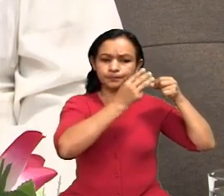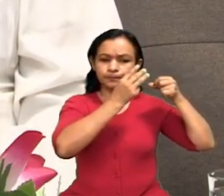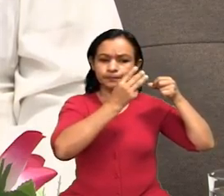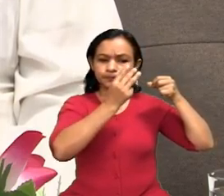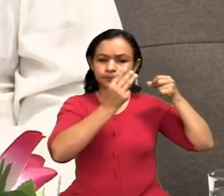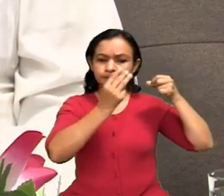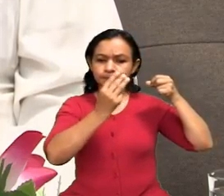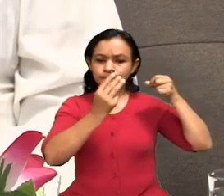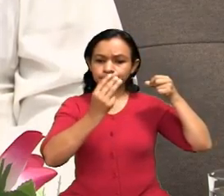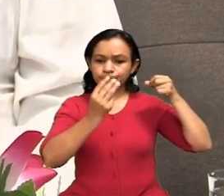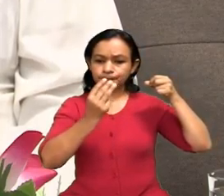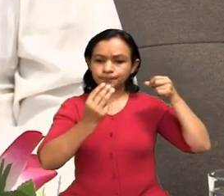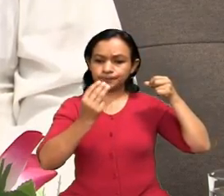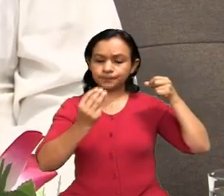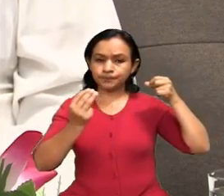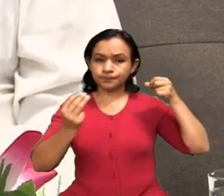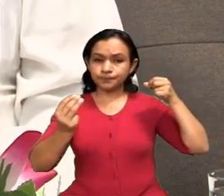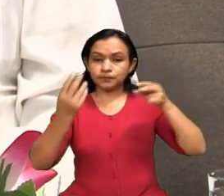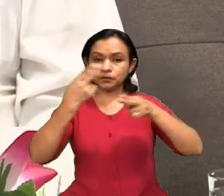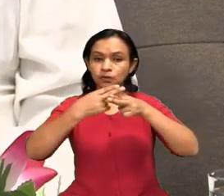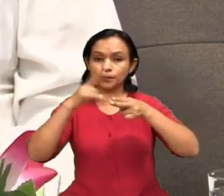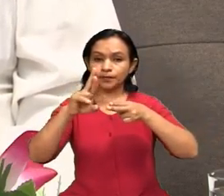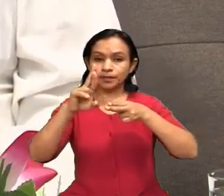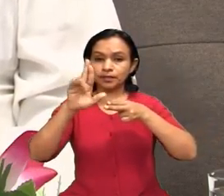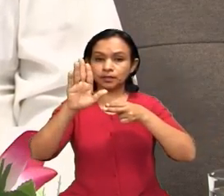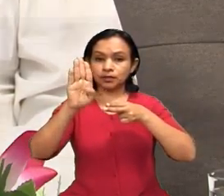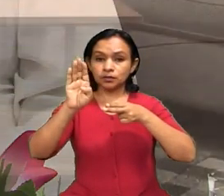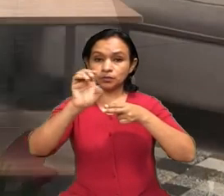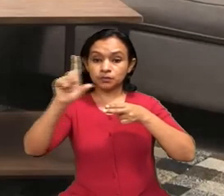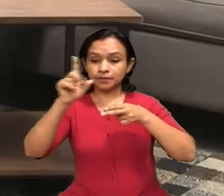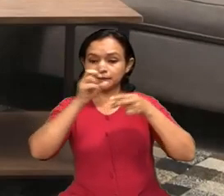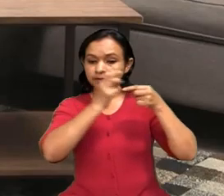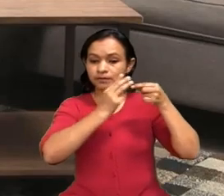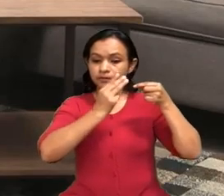esa avenida que se llamaba Avenida Roosevelt, que hoy es Avenida Sandino,